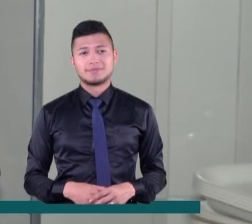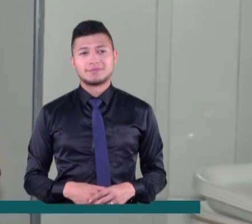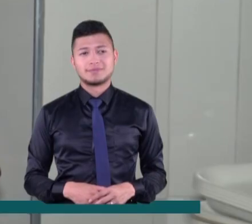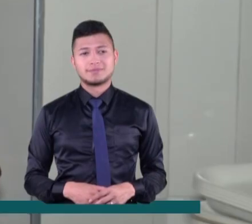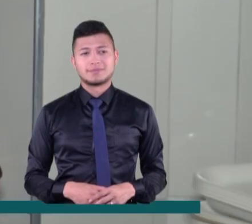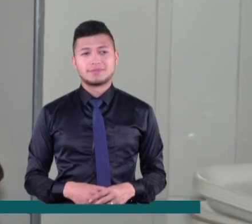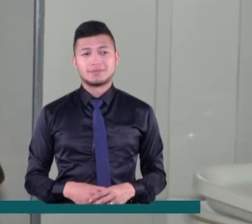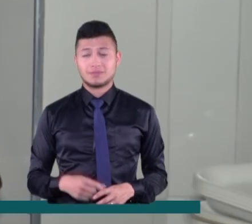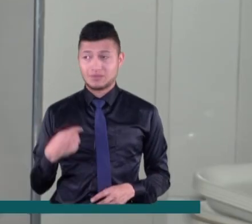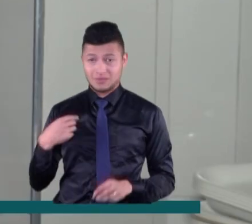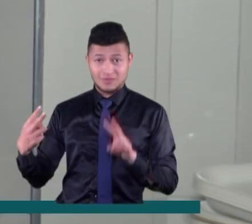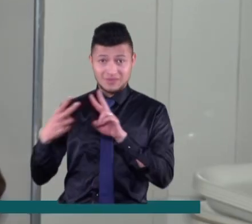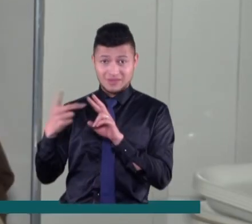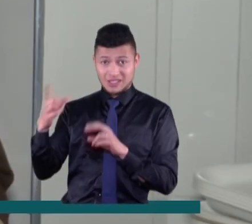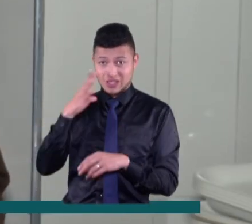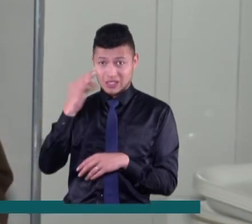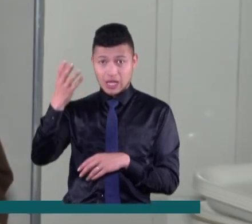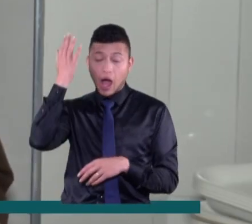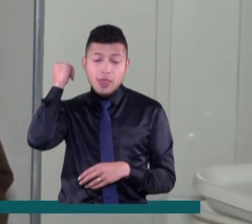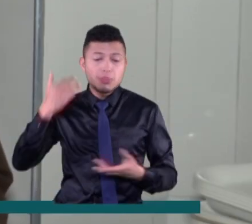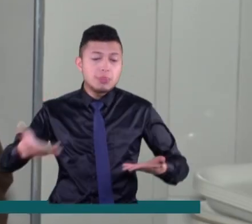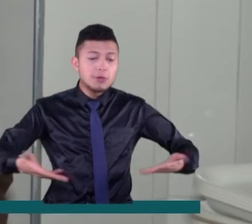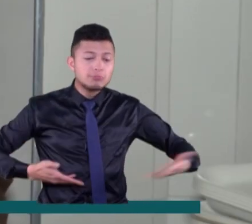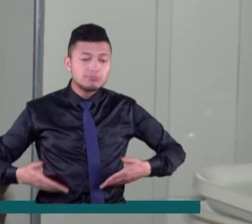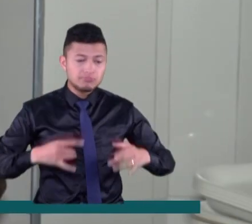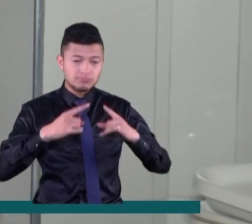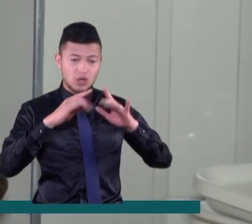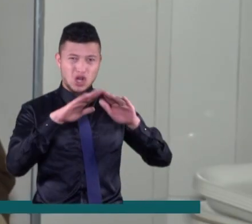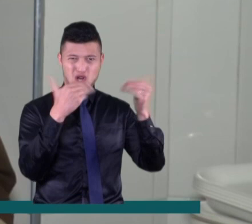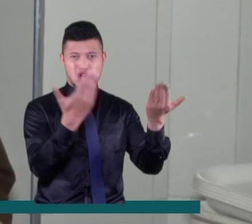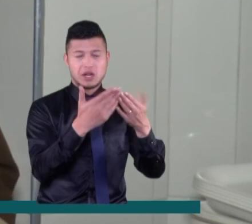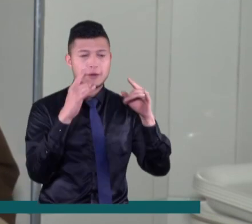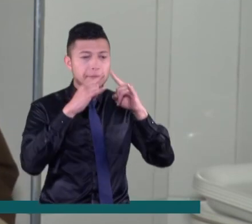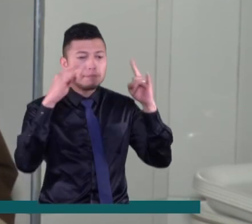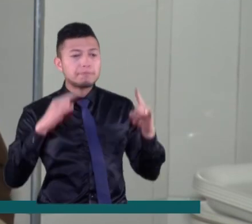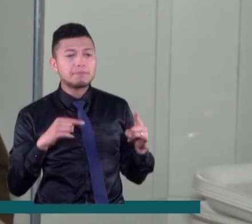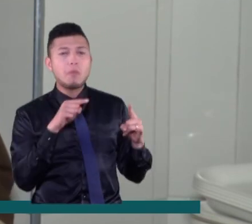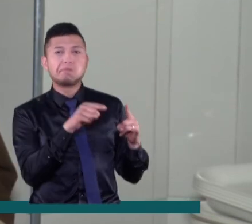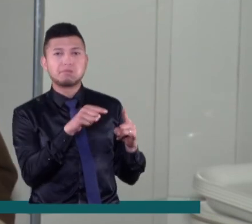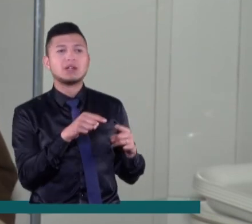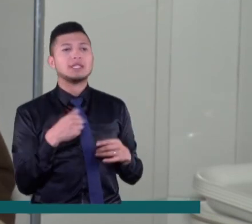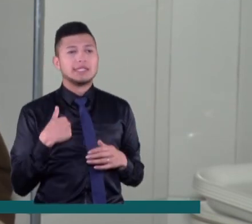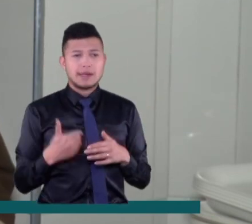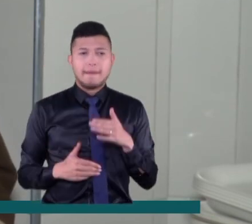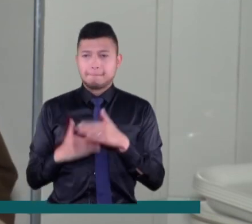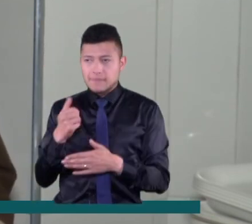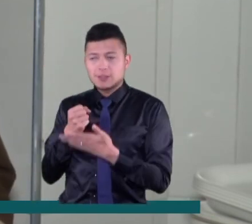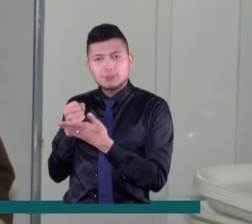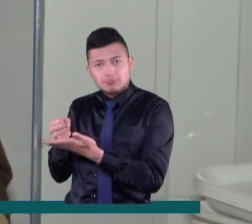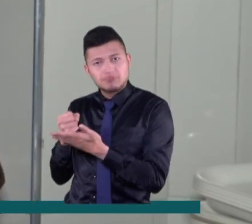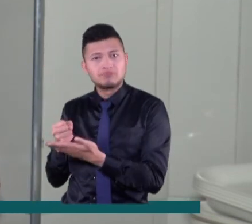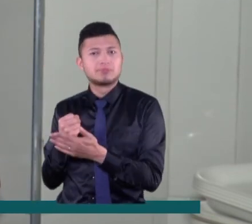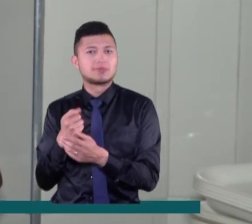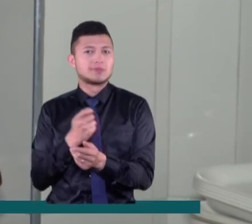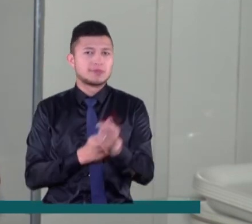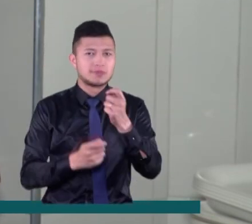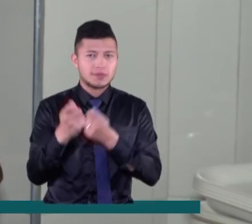Yo lo conocí cuando él sacaba un puesto en la caseta del colegio. Yo comencé con él ahí